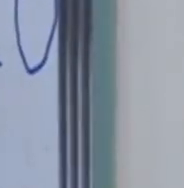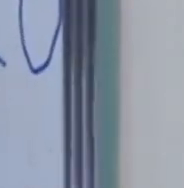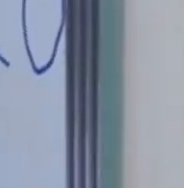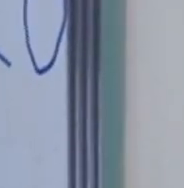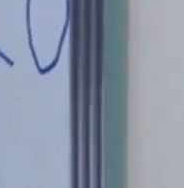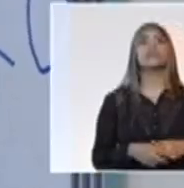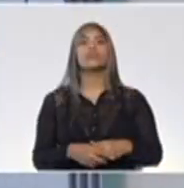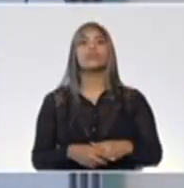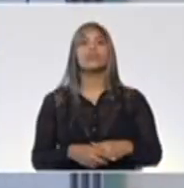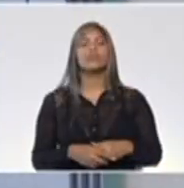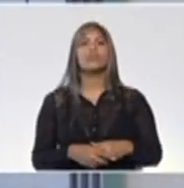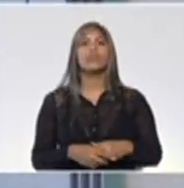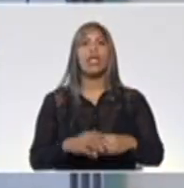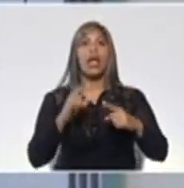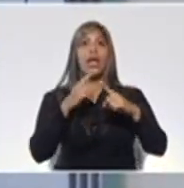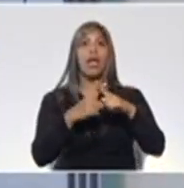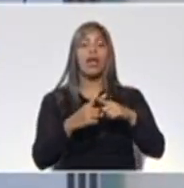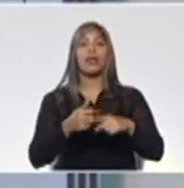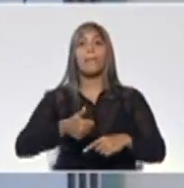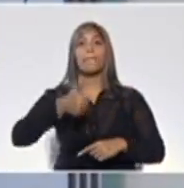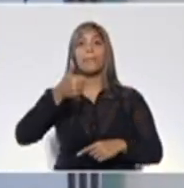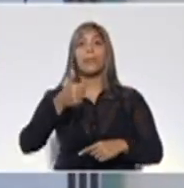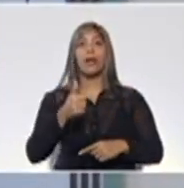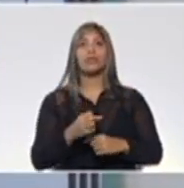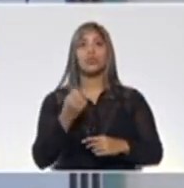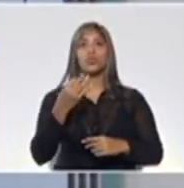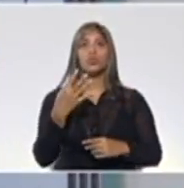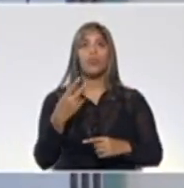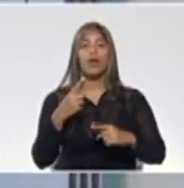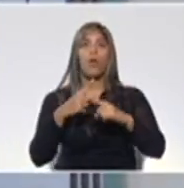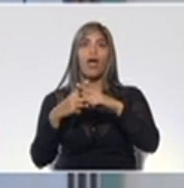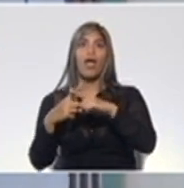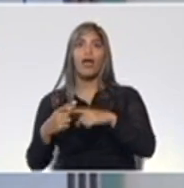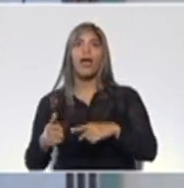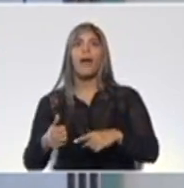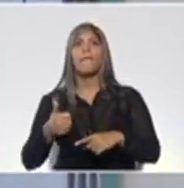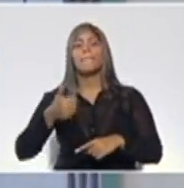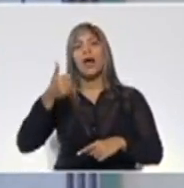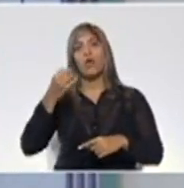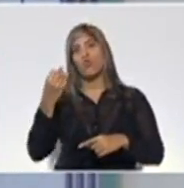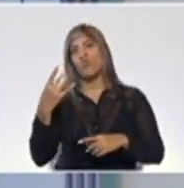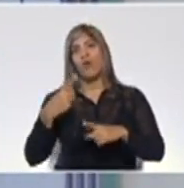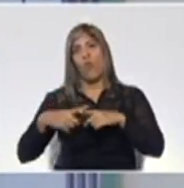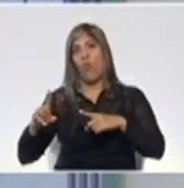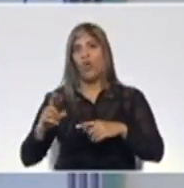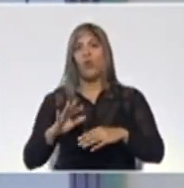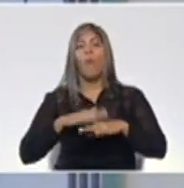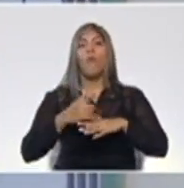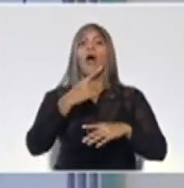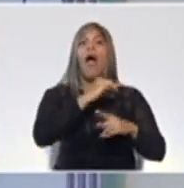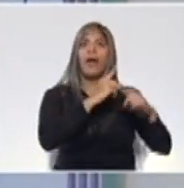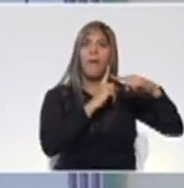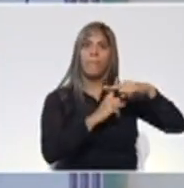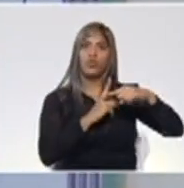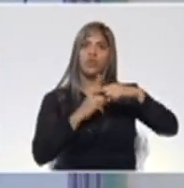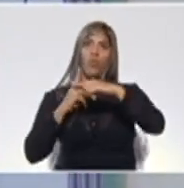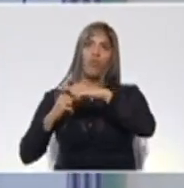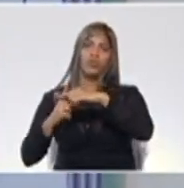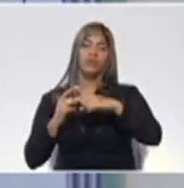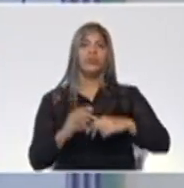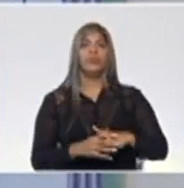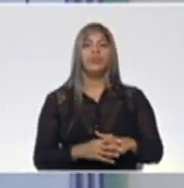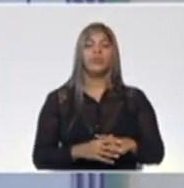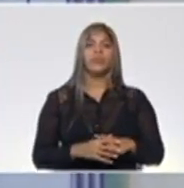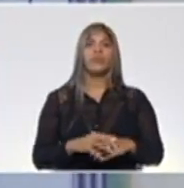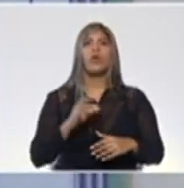va a tener la forma x más un número, x más otro número, porque todos son positivos.